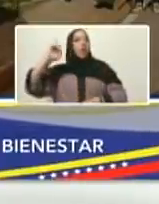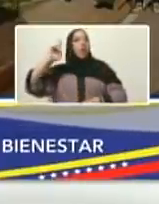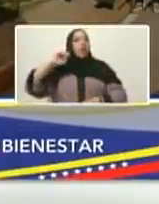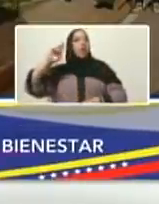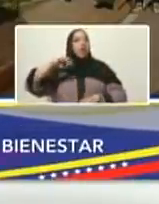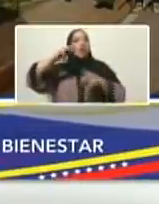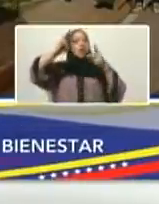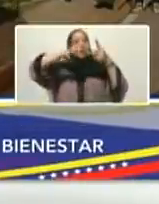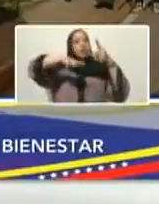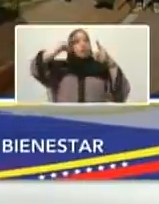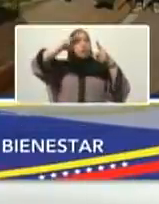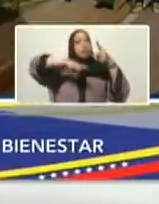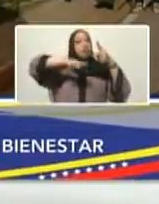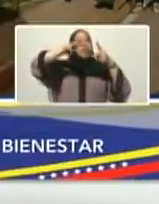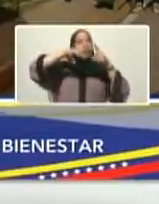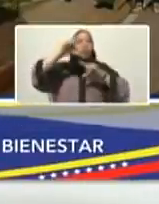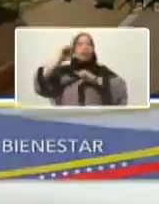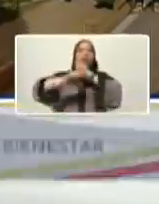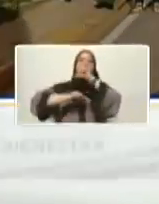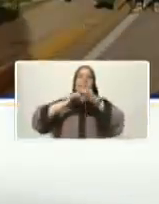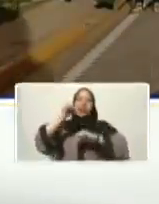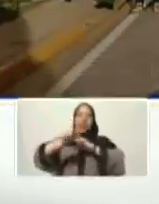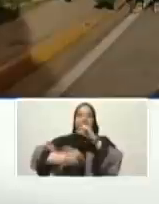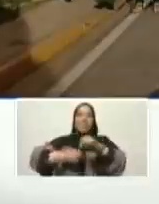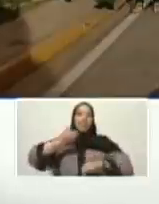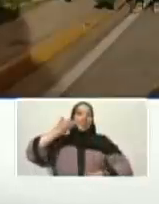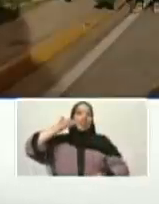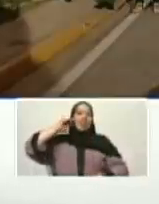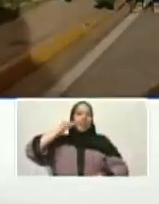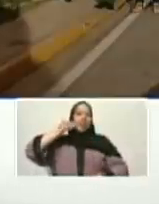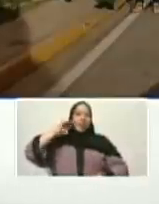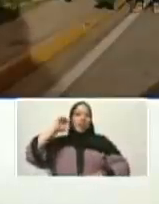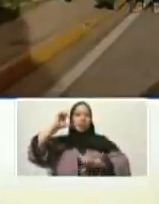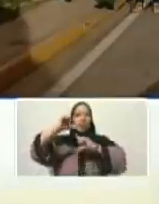facebook live twitter